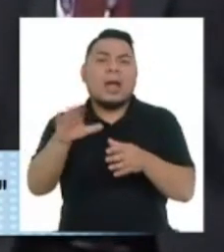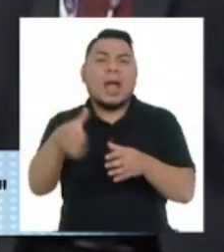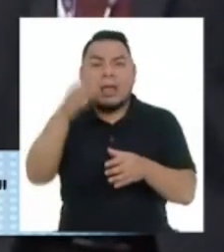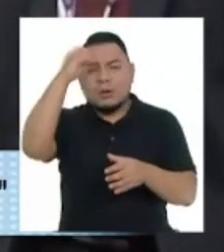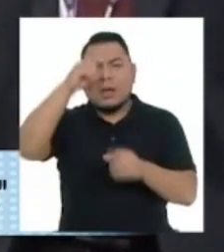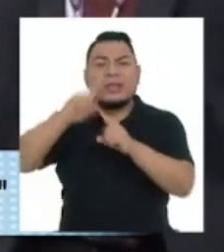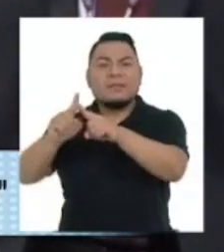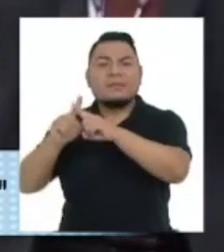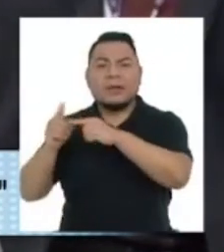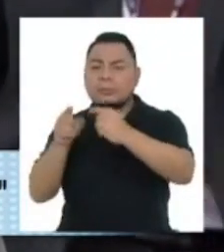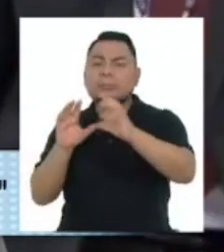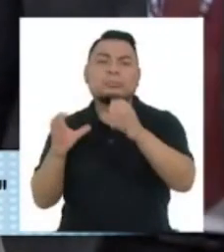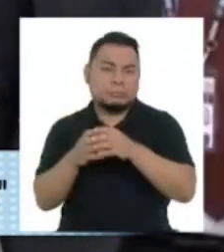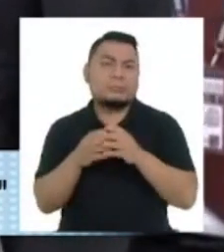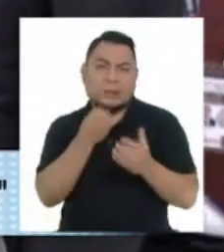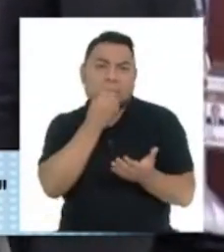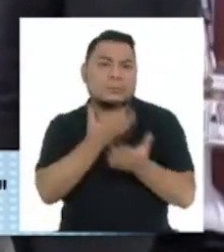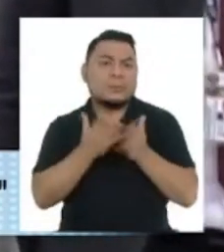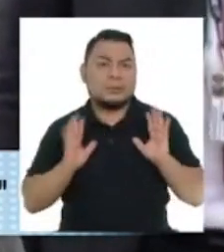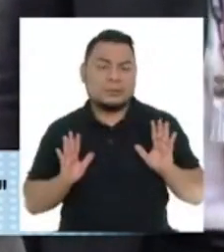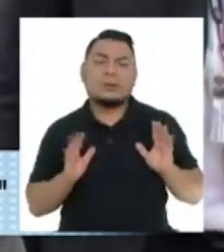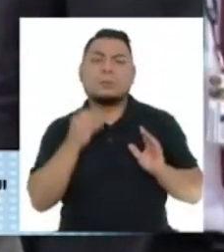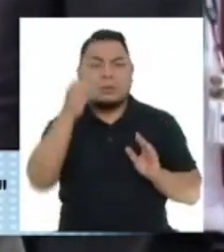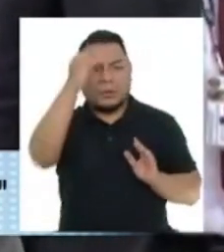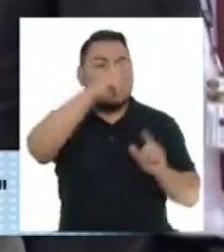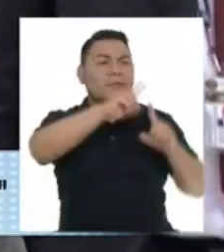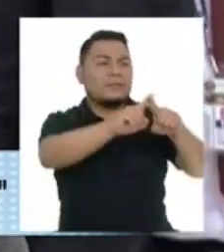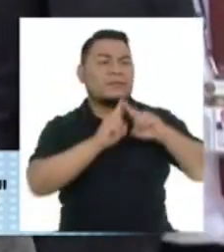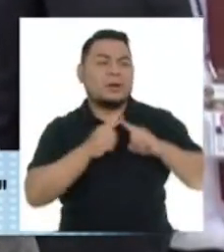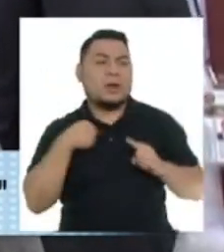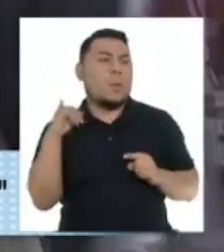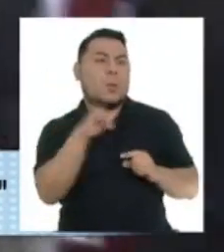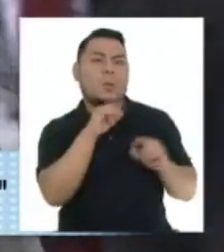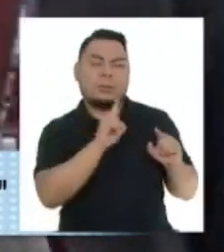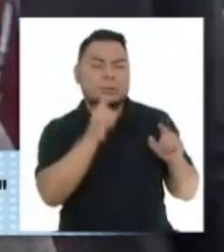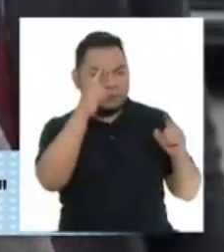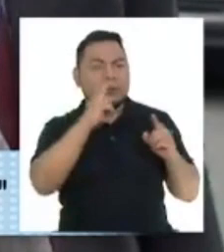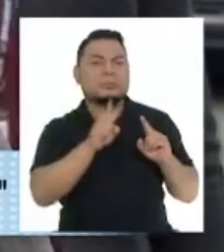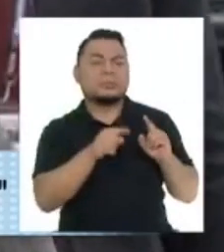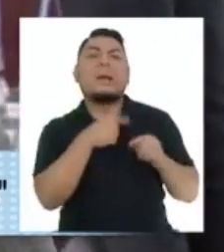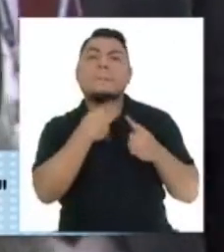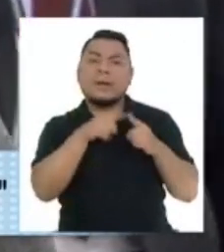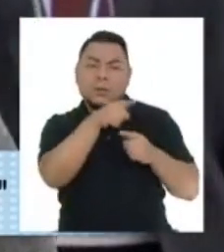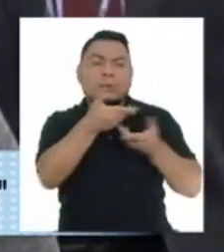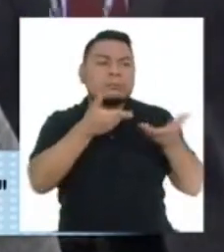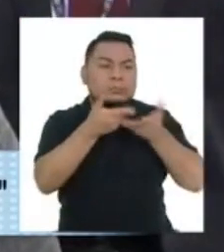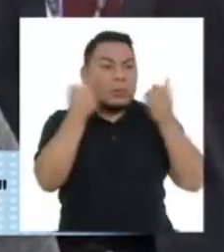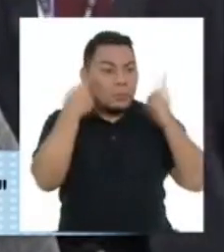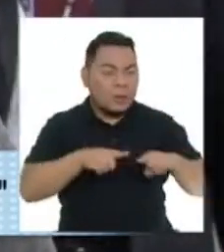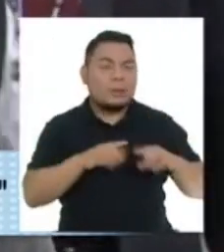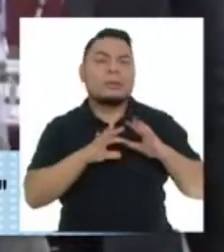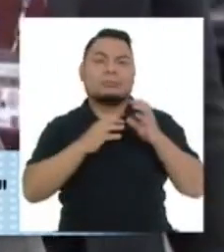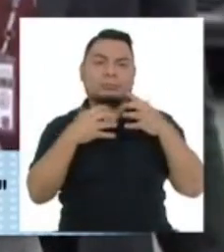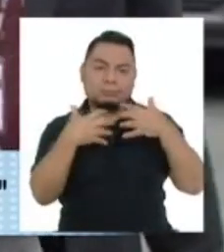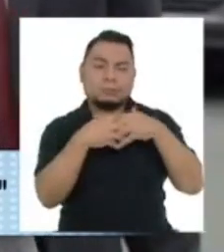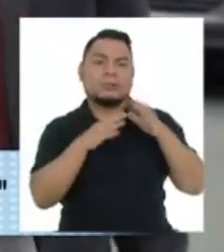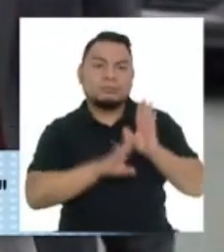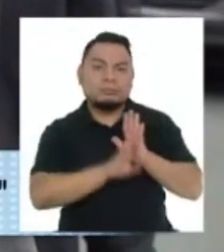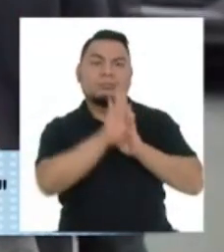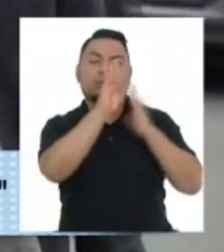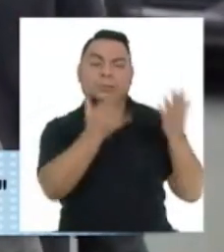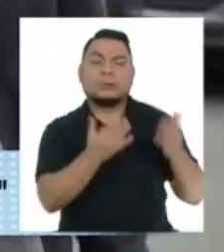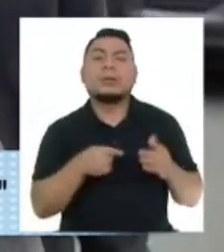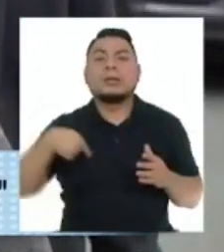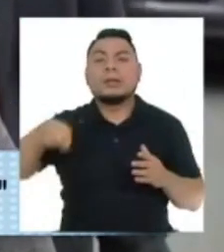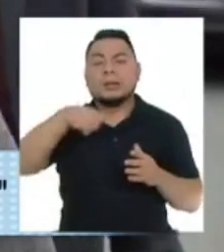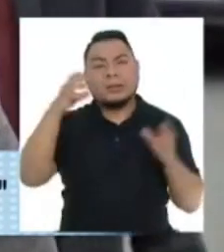¿no? Claro. Eso es lo saludable. Dentro de la discrepancia uno se permite crecer. Lo más importante en esta línea es poder